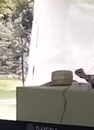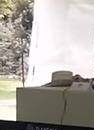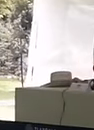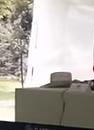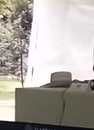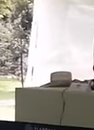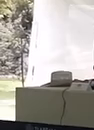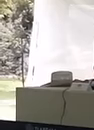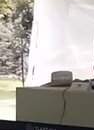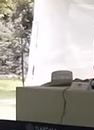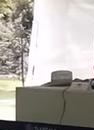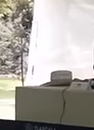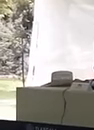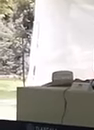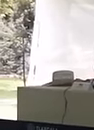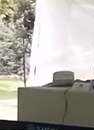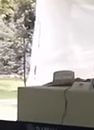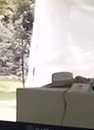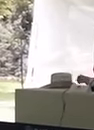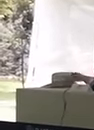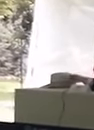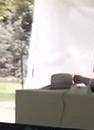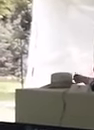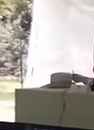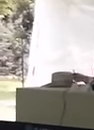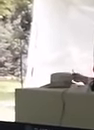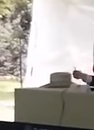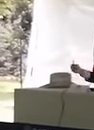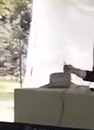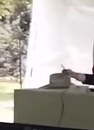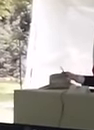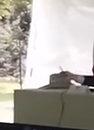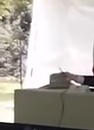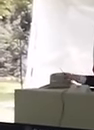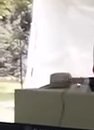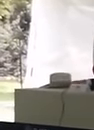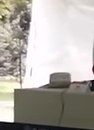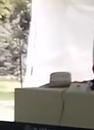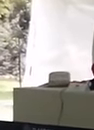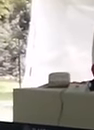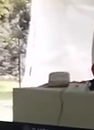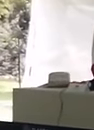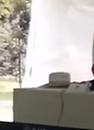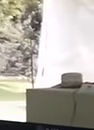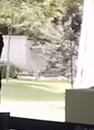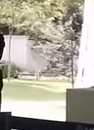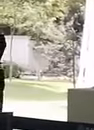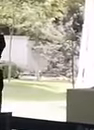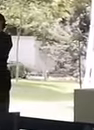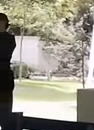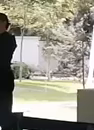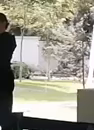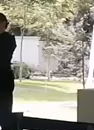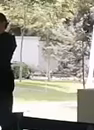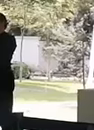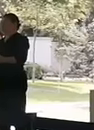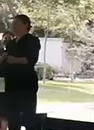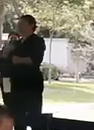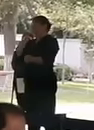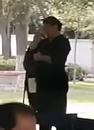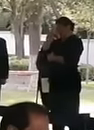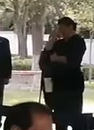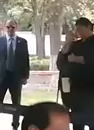Identificando las empresas donde puede haber esa relación, porque ya las tenemos mucho aquí, ¿no? Las conozco